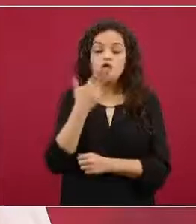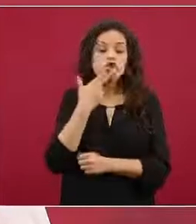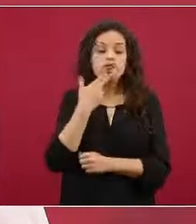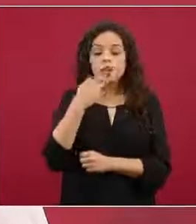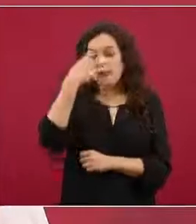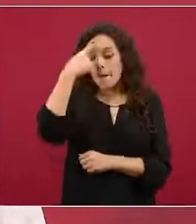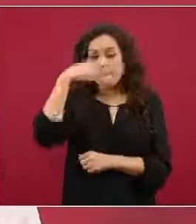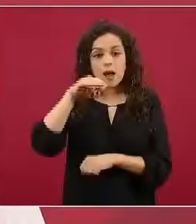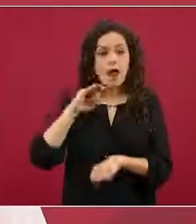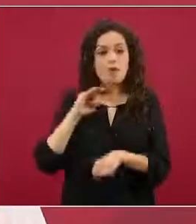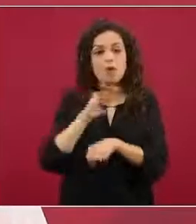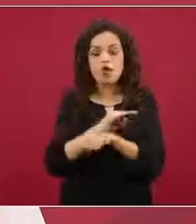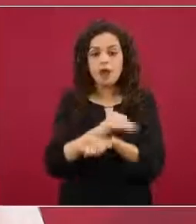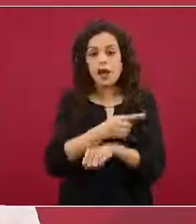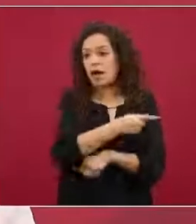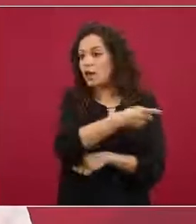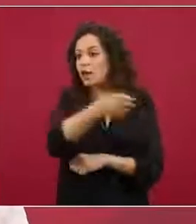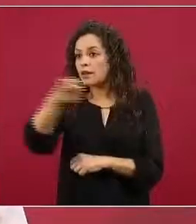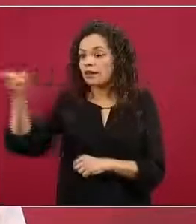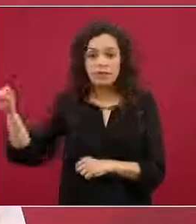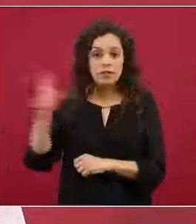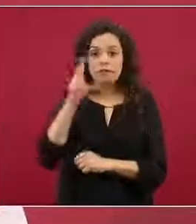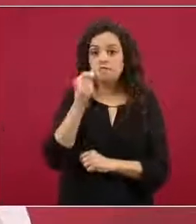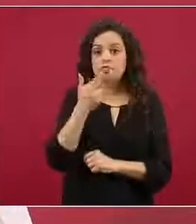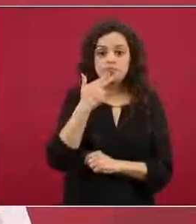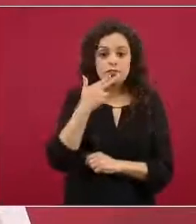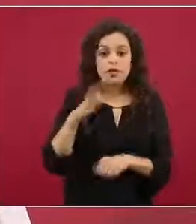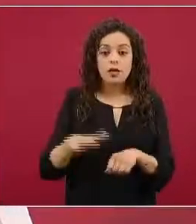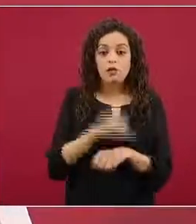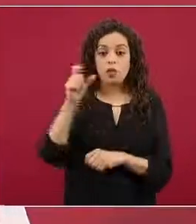servir, que es para proteger a los demás, porque yo cuando expiro